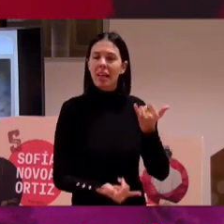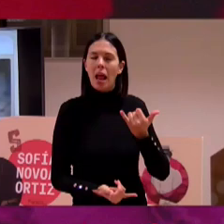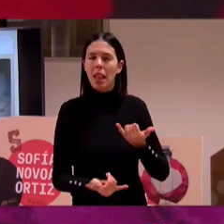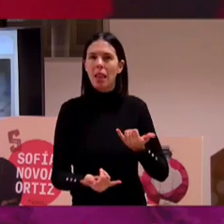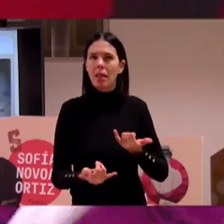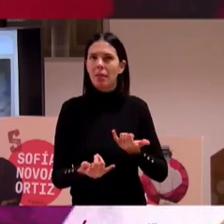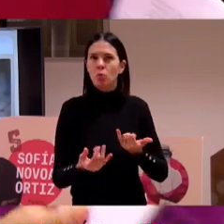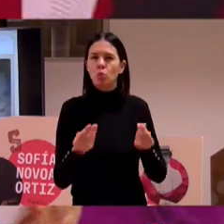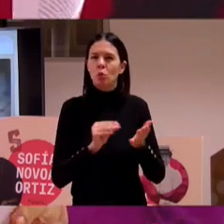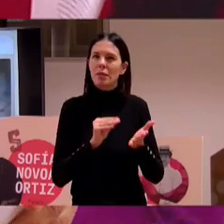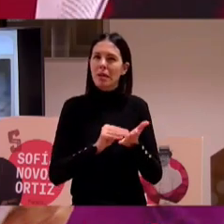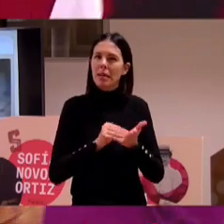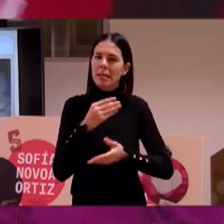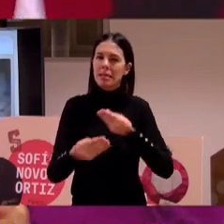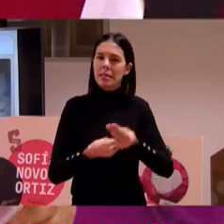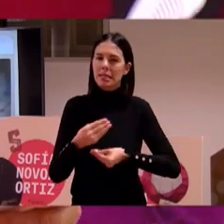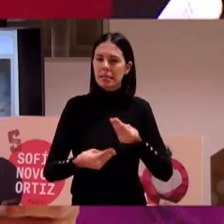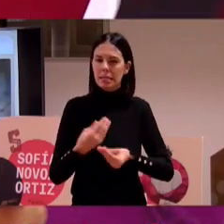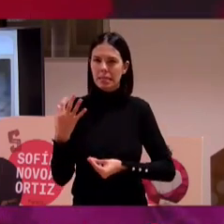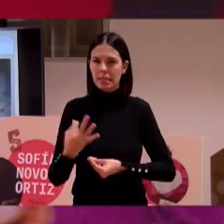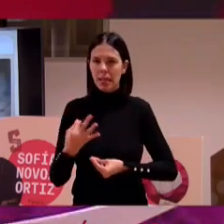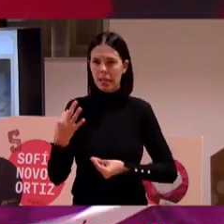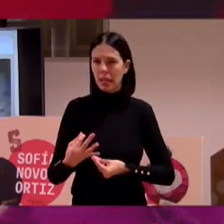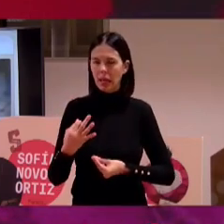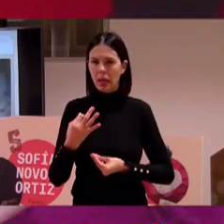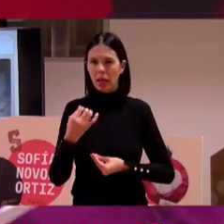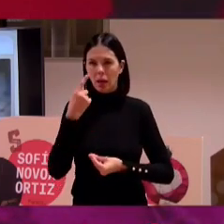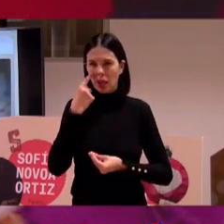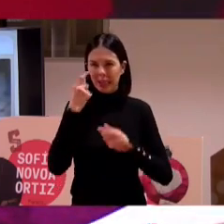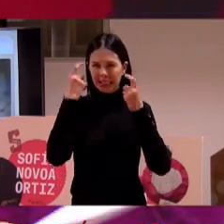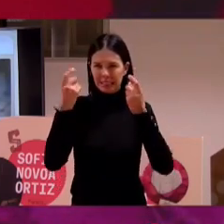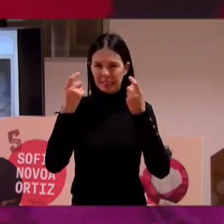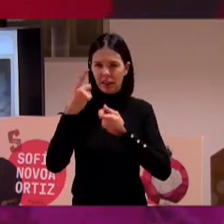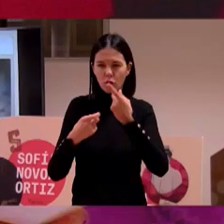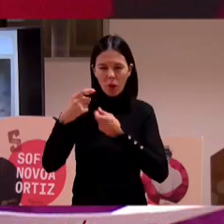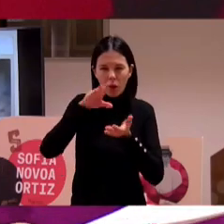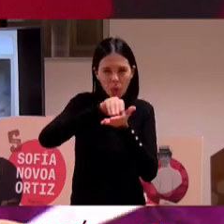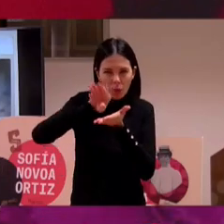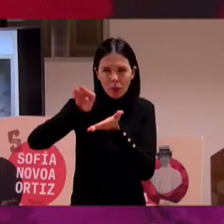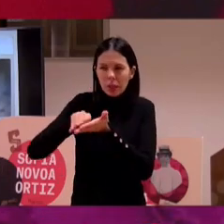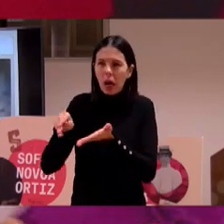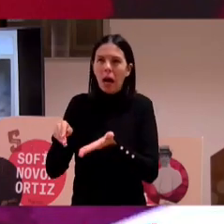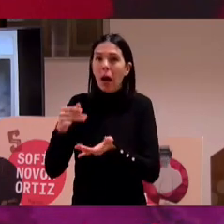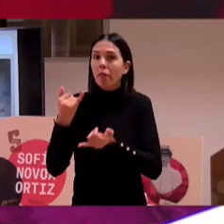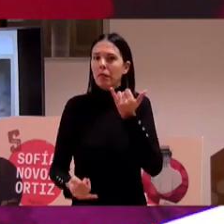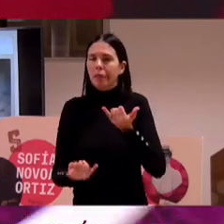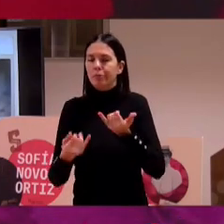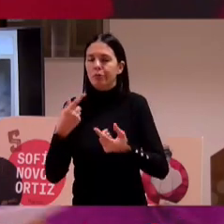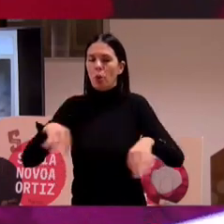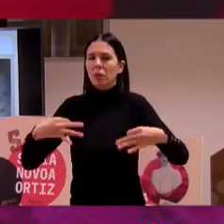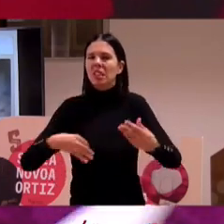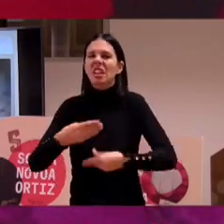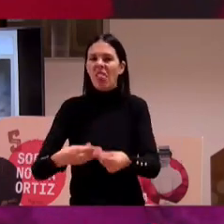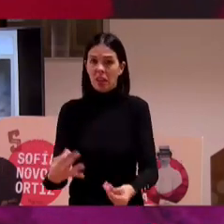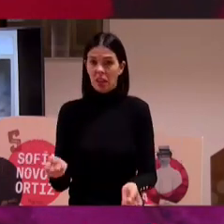se fagan montós de coa papelada e se tire. Porque que facemos con toda esta papelada que levan tantos anos aquí, que